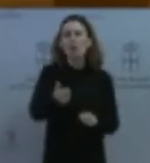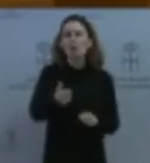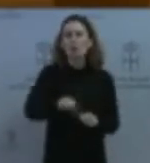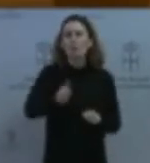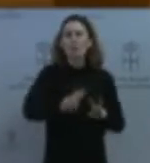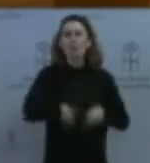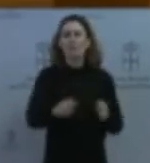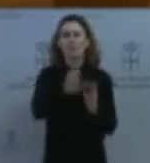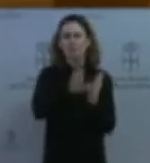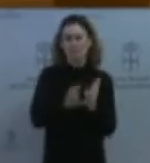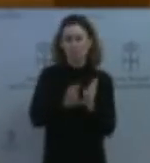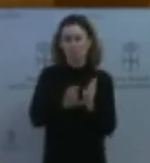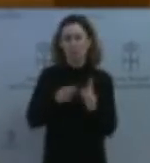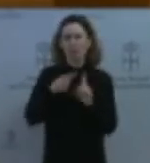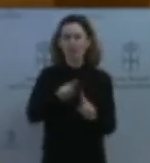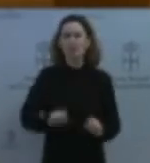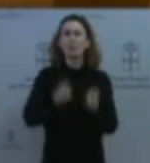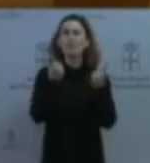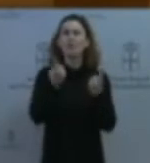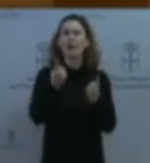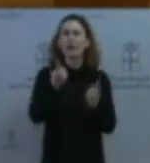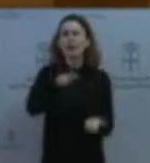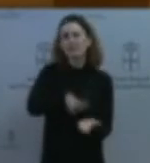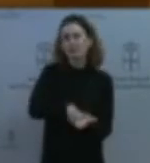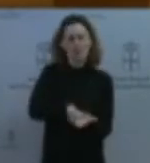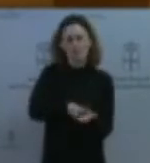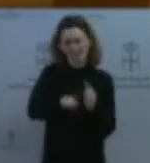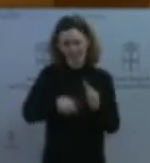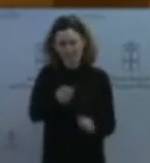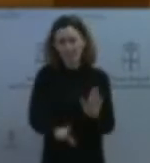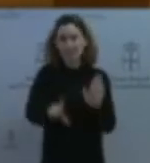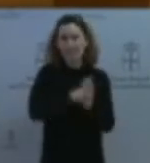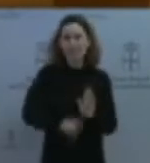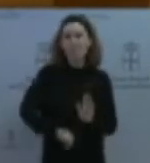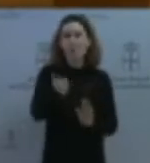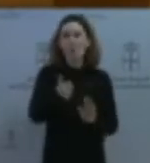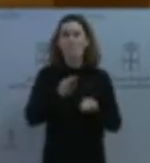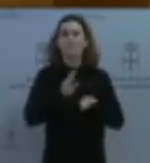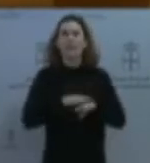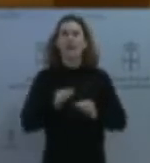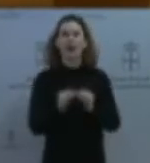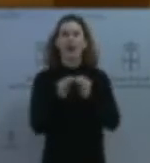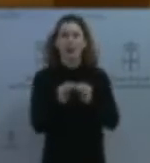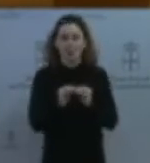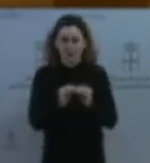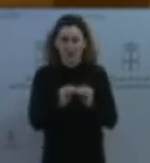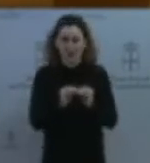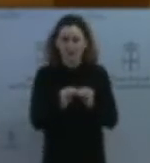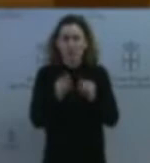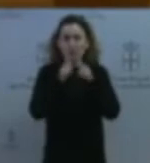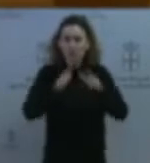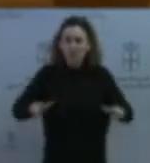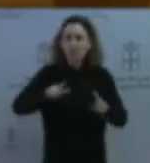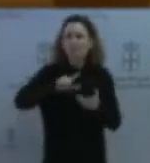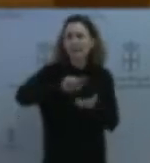luego la aprobación de la ley que desarrolle esa oficialidad, en la que habrá que definir el modelo. Porque una cosa es la declaración en sí de la oficialidad y